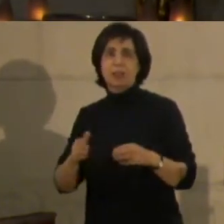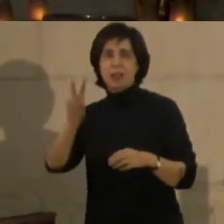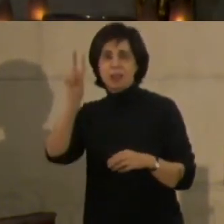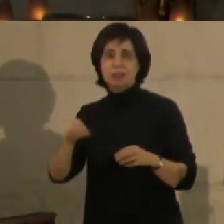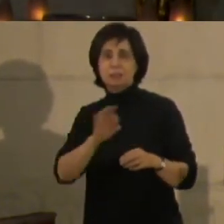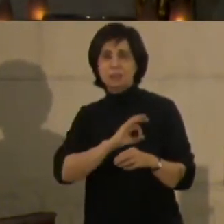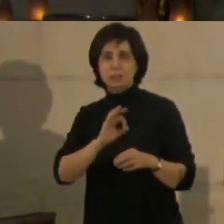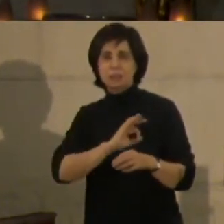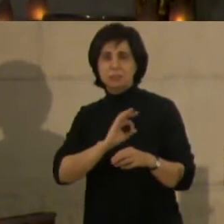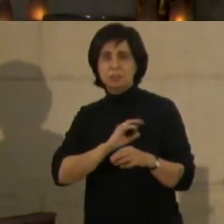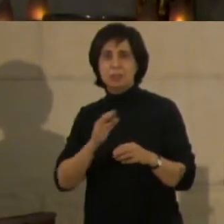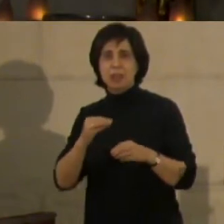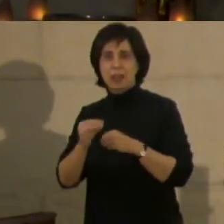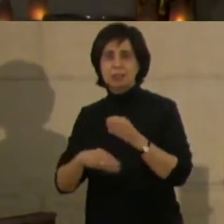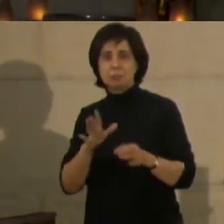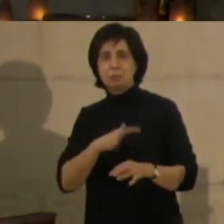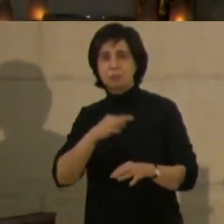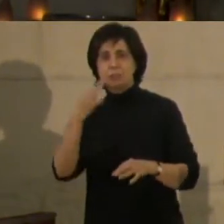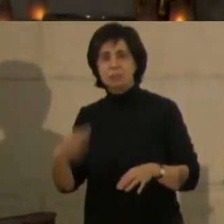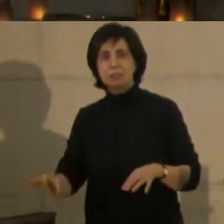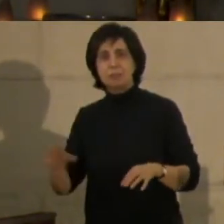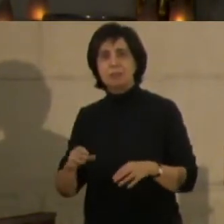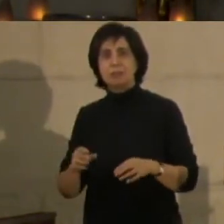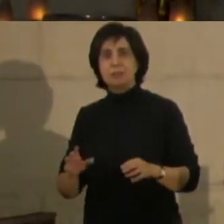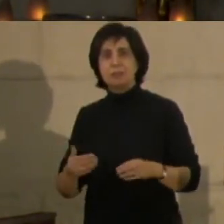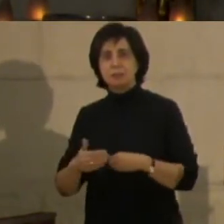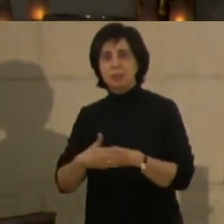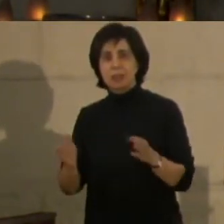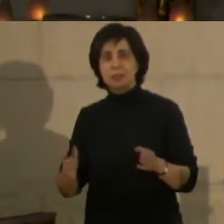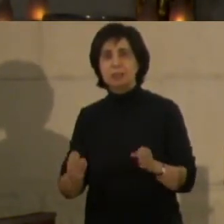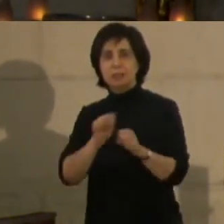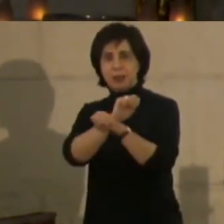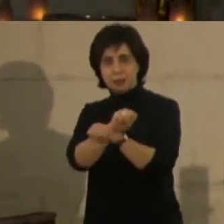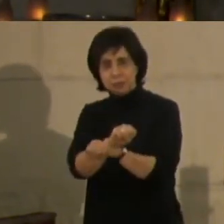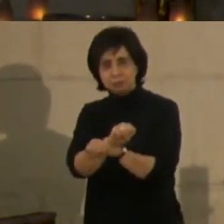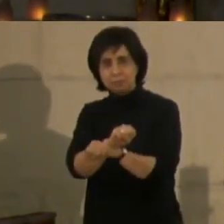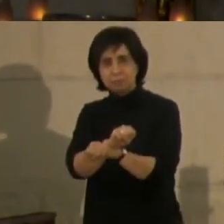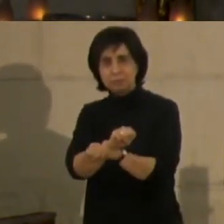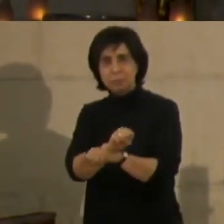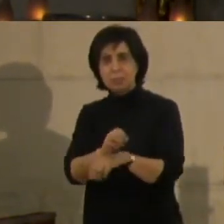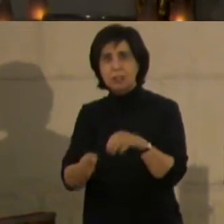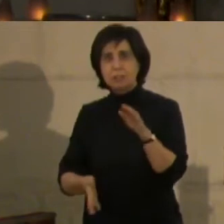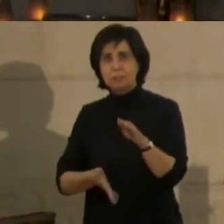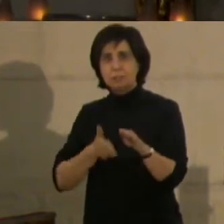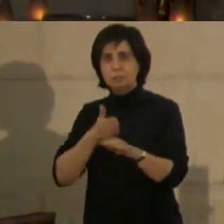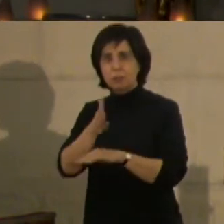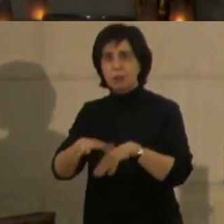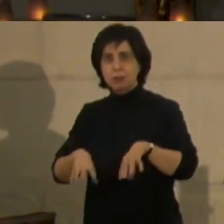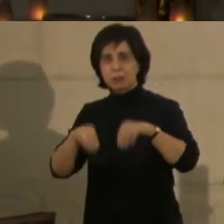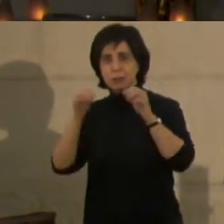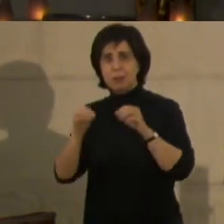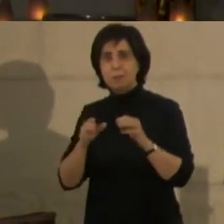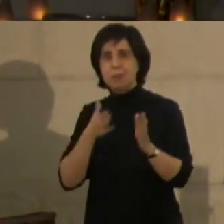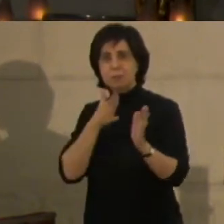Señor el que hace posible que saliesen de aquella cárcel y que marchasen al templo